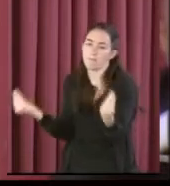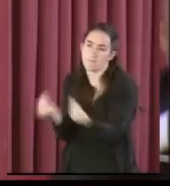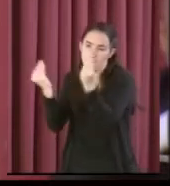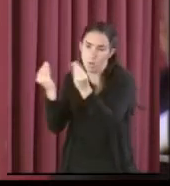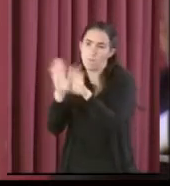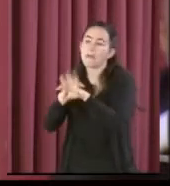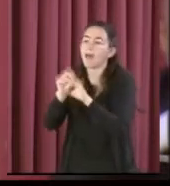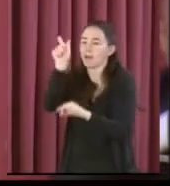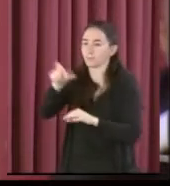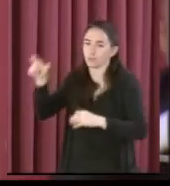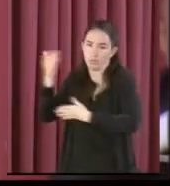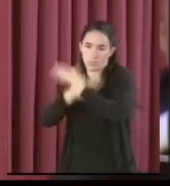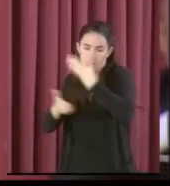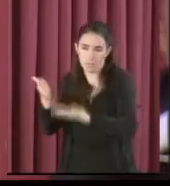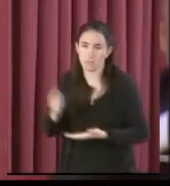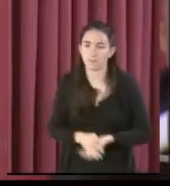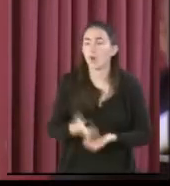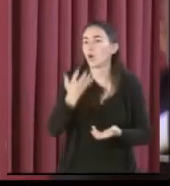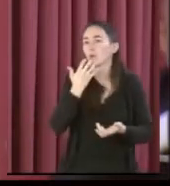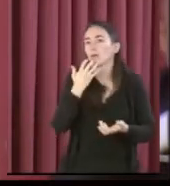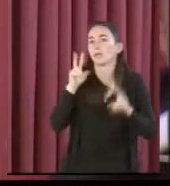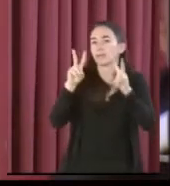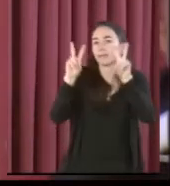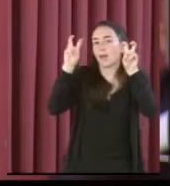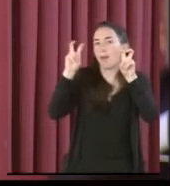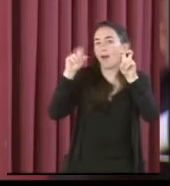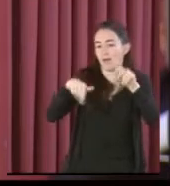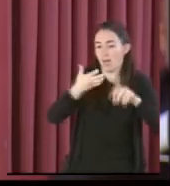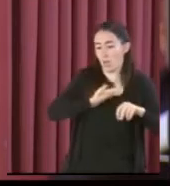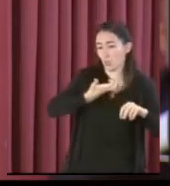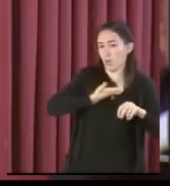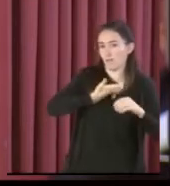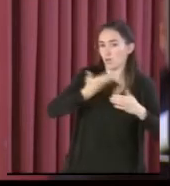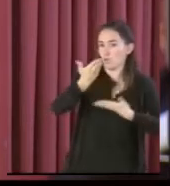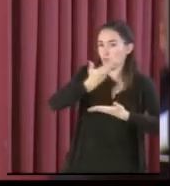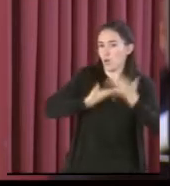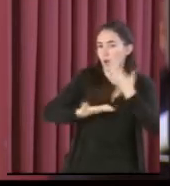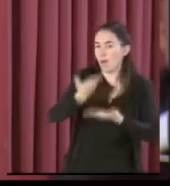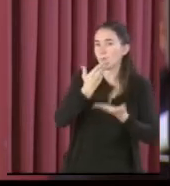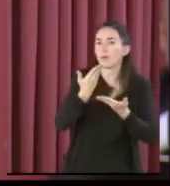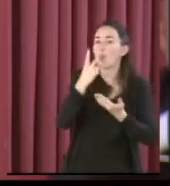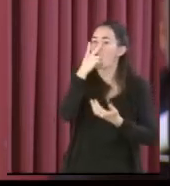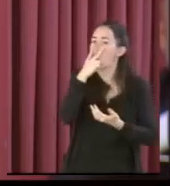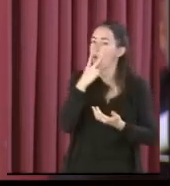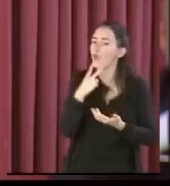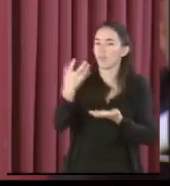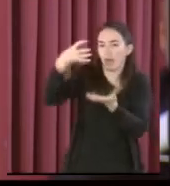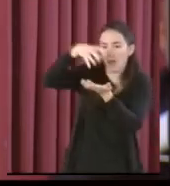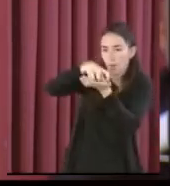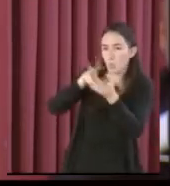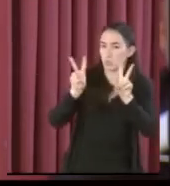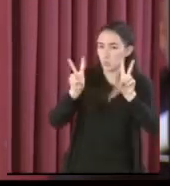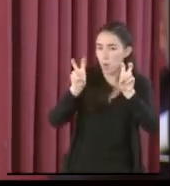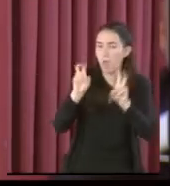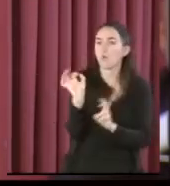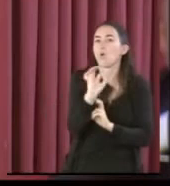ámbito se enmarca, por ejemplo, la colaboración municipal que ha dado sus frutos con la rehabilitación de la nueva sede de la ONCE, o un nuevo local de tratamientos